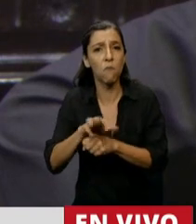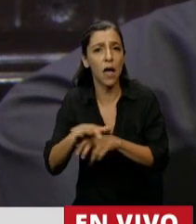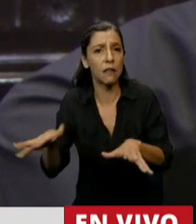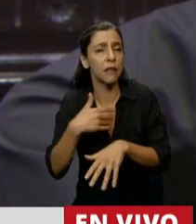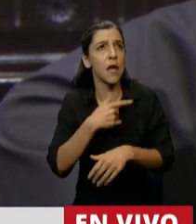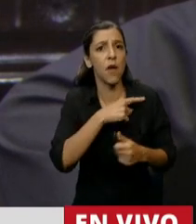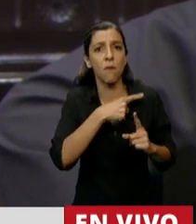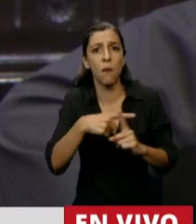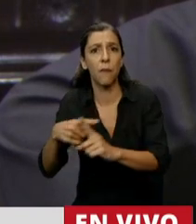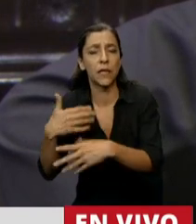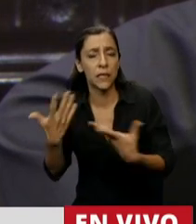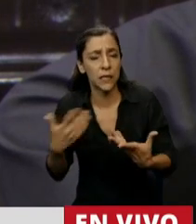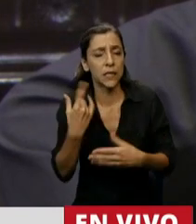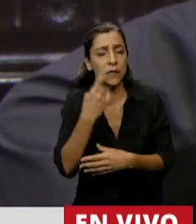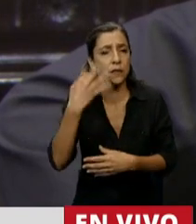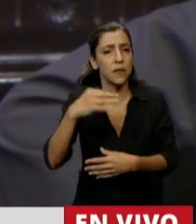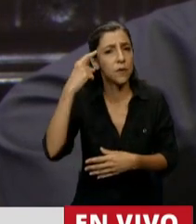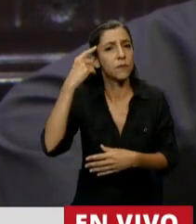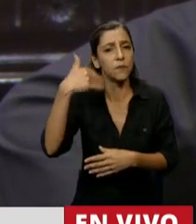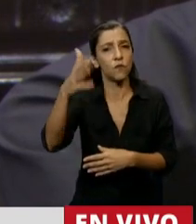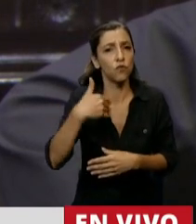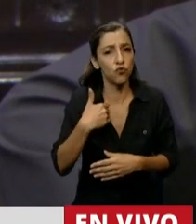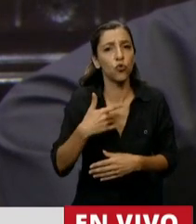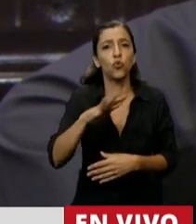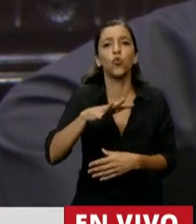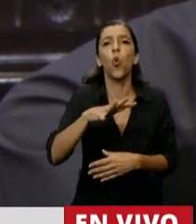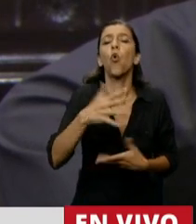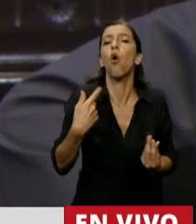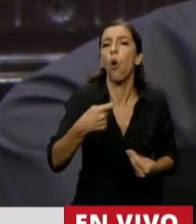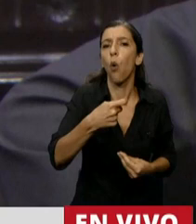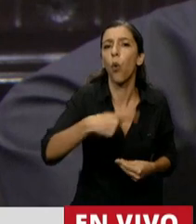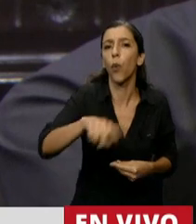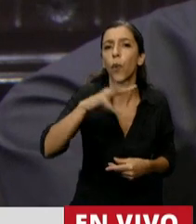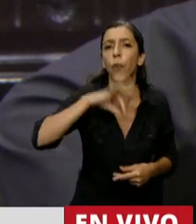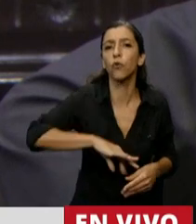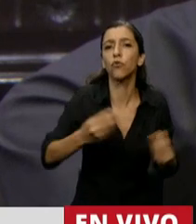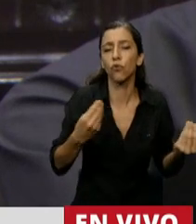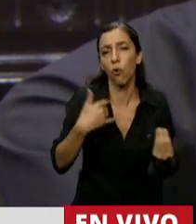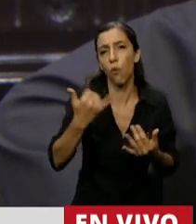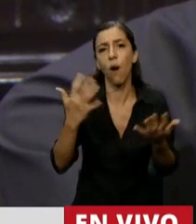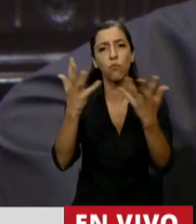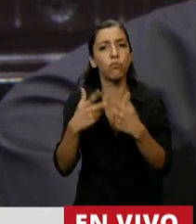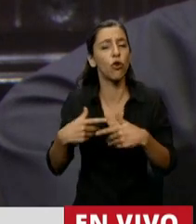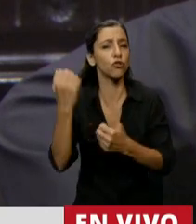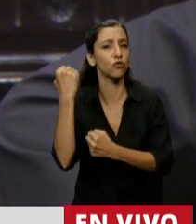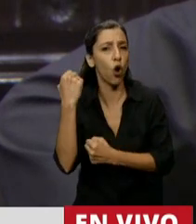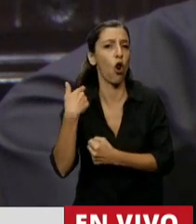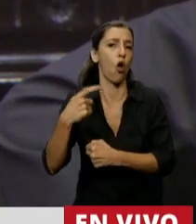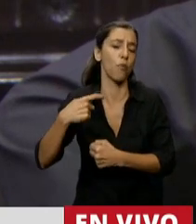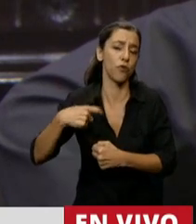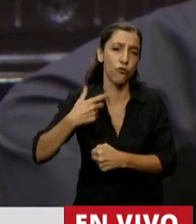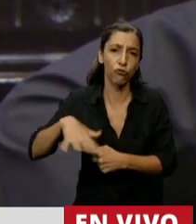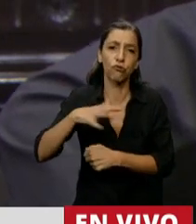que tener una mirada integral de nuestro sistema previsional. Porque no solamente se trata de una fórmula, se trata de un proyecto económico, de un proyecto político, de un proyecto de